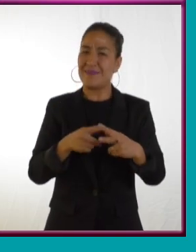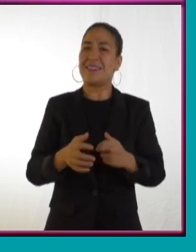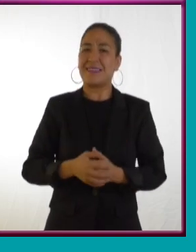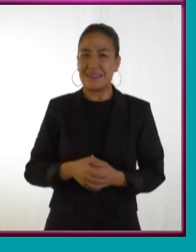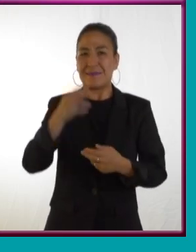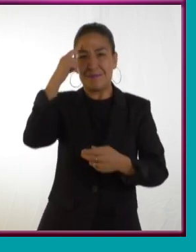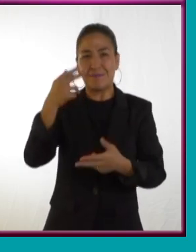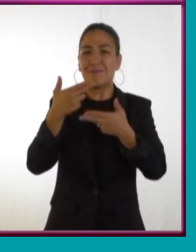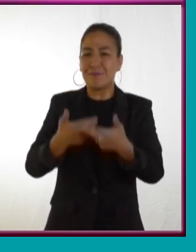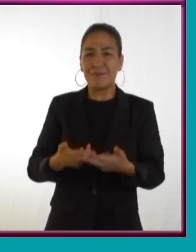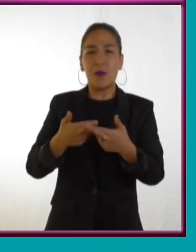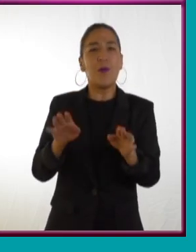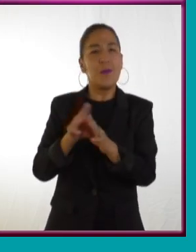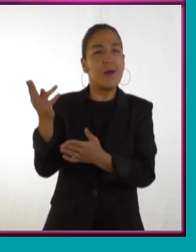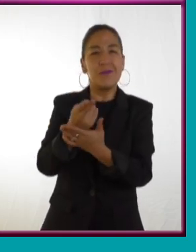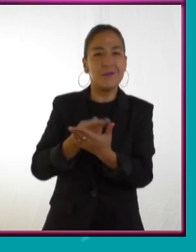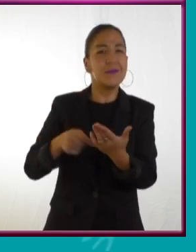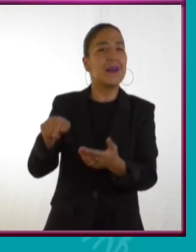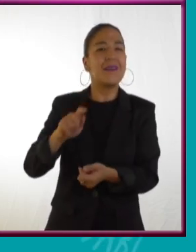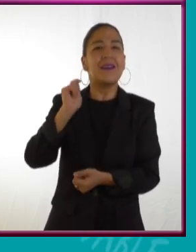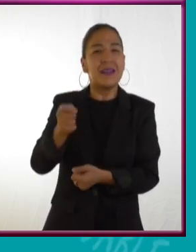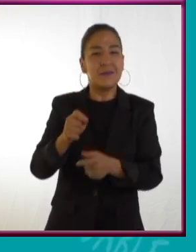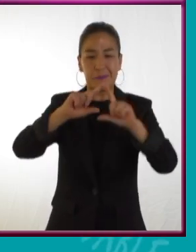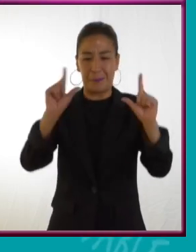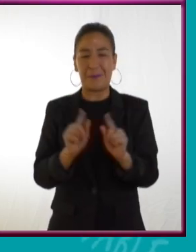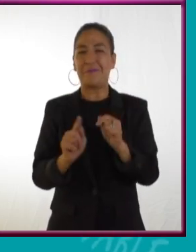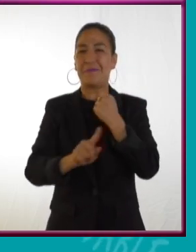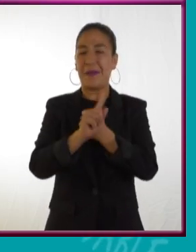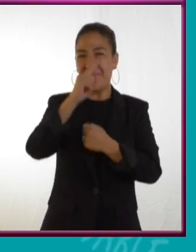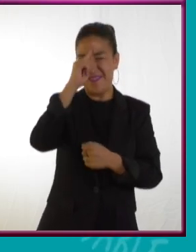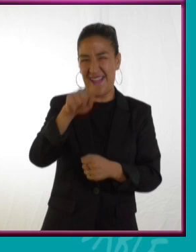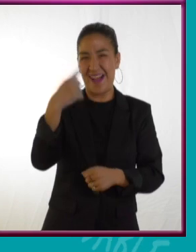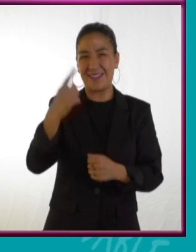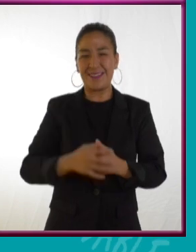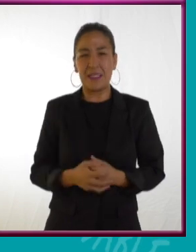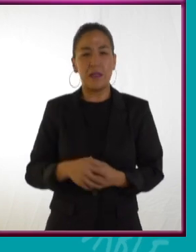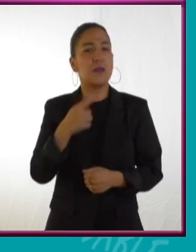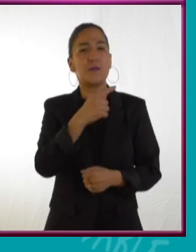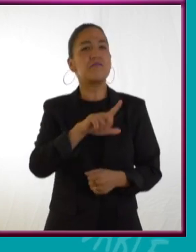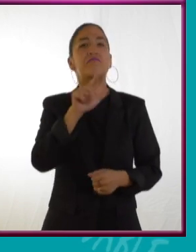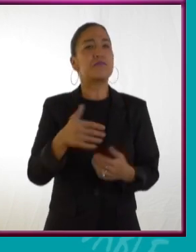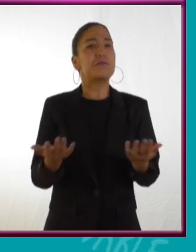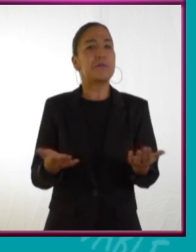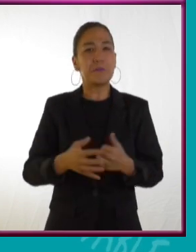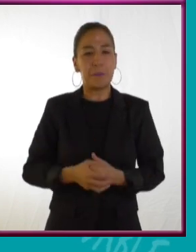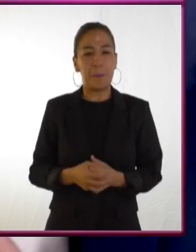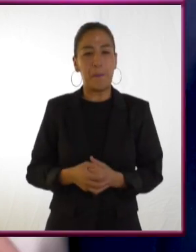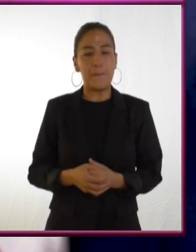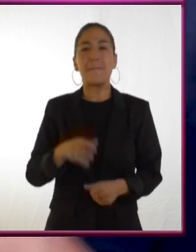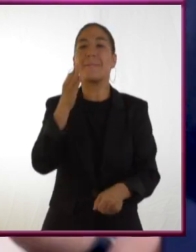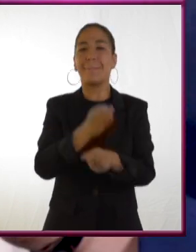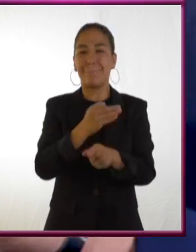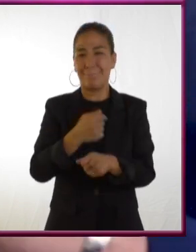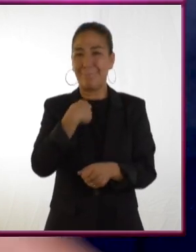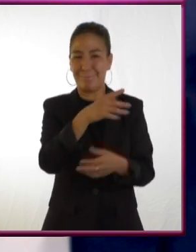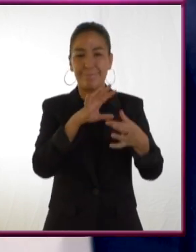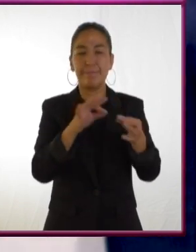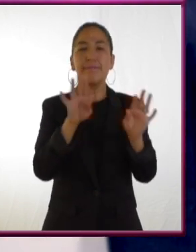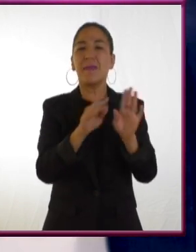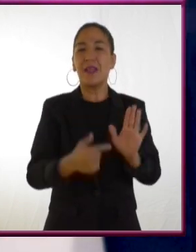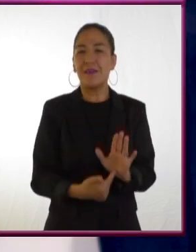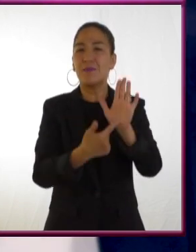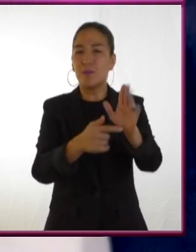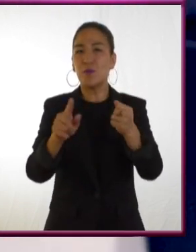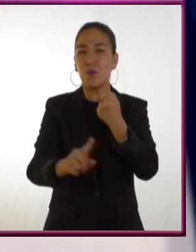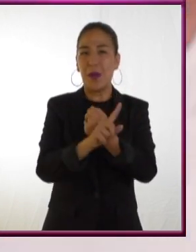matemático, ¿eh? Digo, así dibujada la cosa se simplifica muchísimo el problema, ¿no? ¿Y luego qué pasa? A ver, espera. Quiero resaltar esta manera